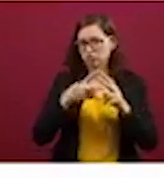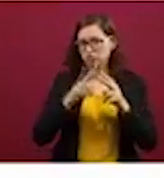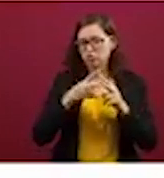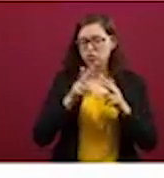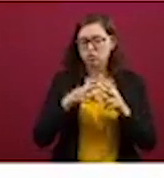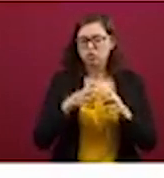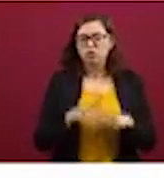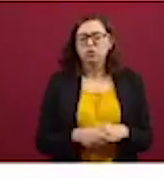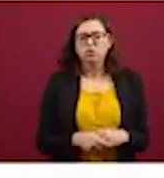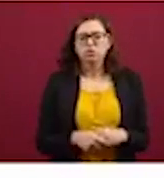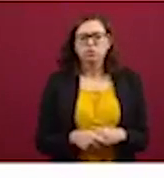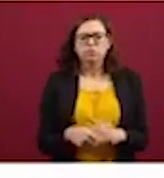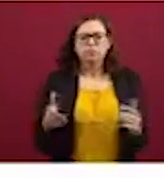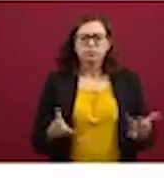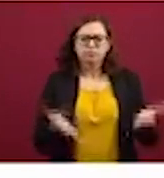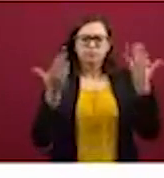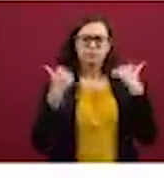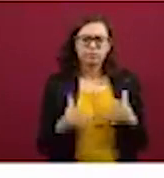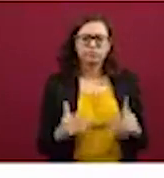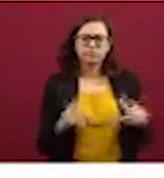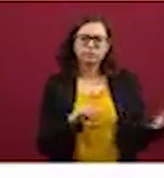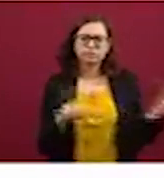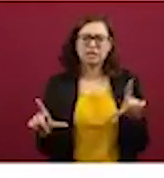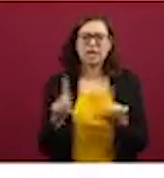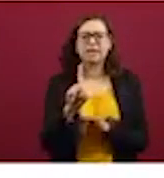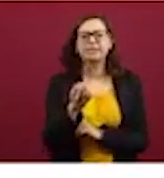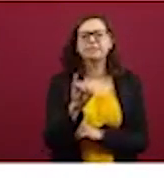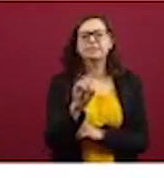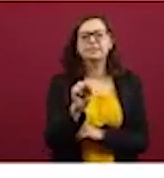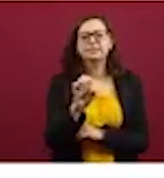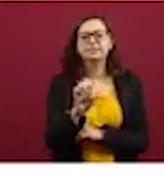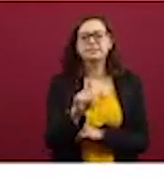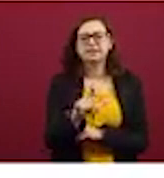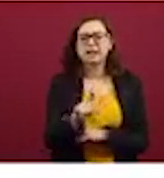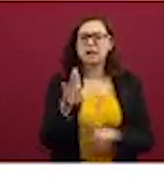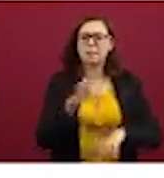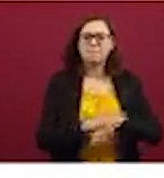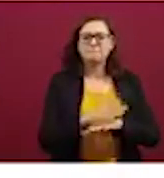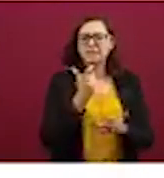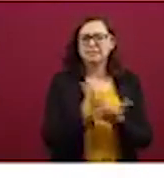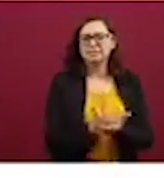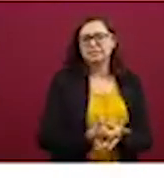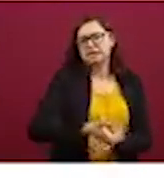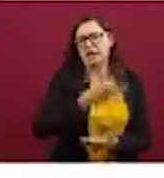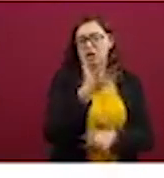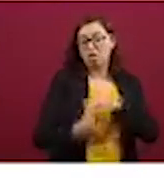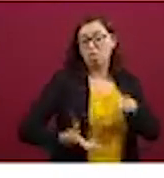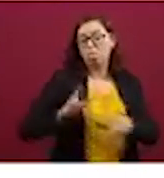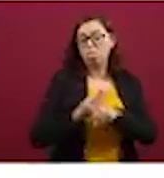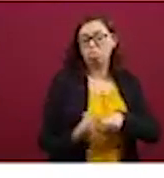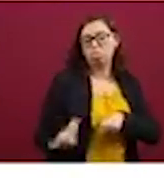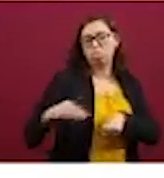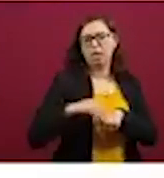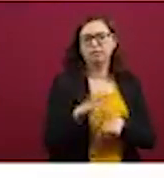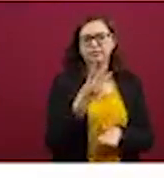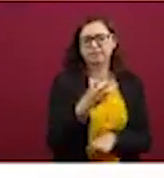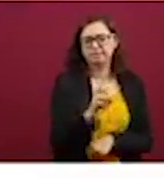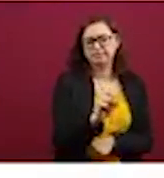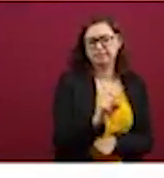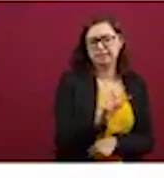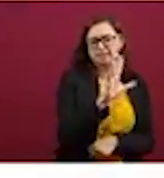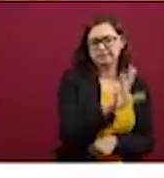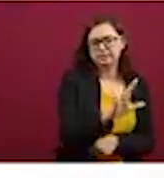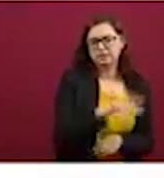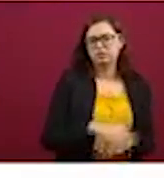y la que sigue es el del diesel donde el margen más alto es de 365 y de las altas